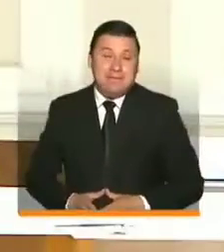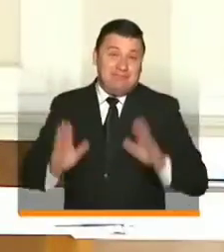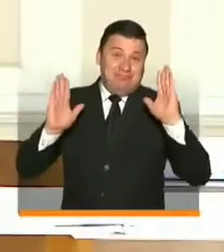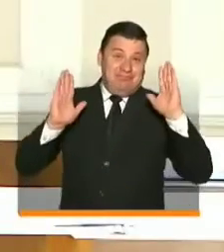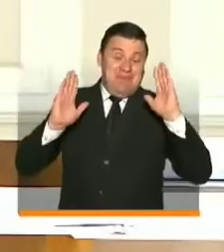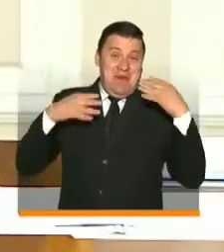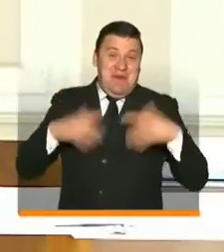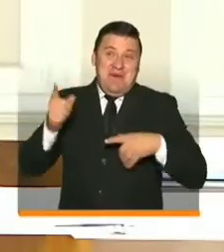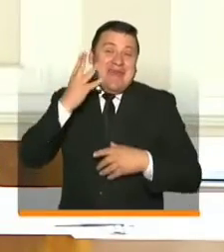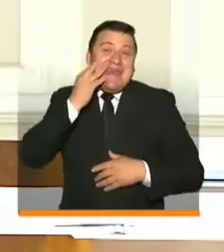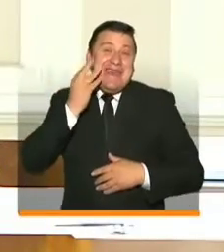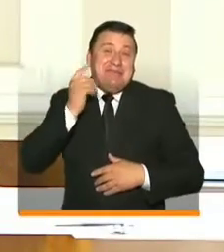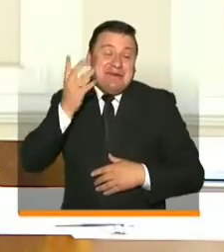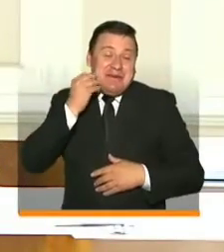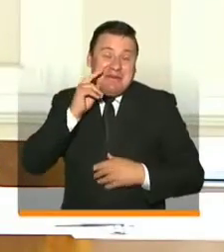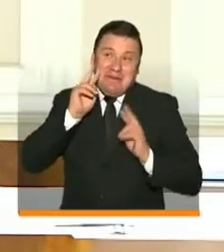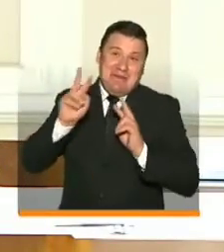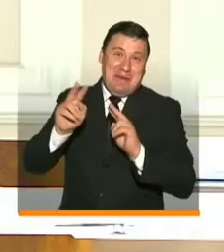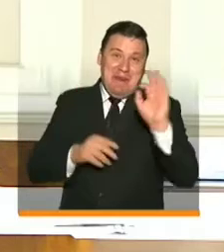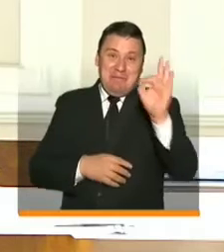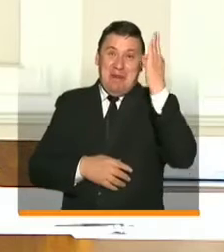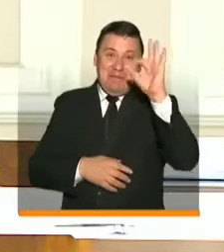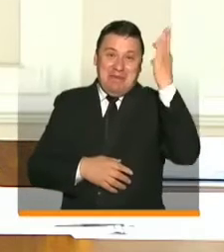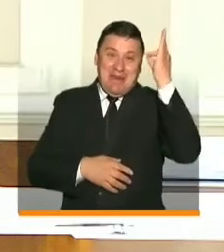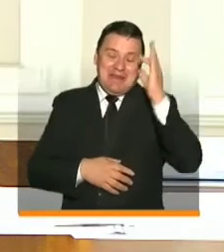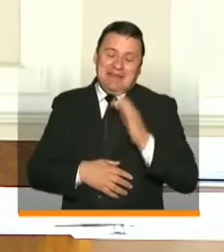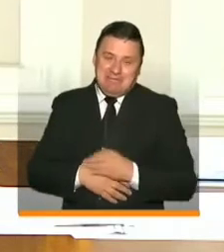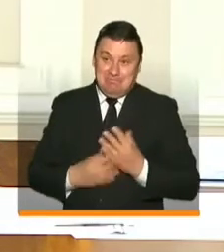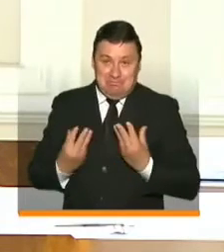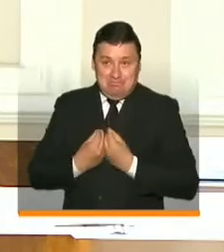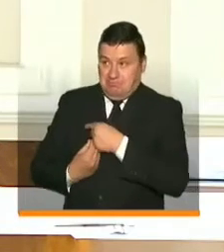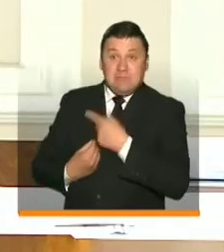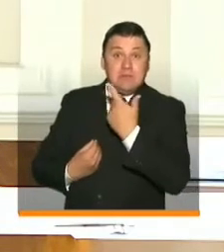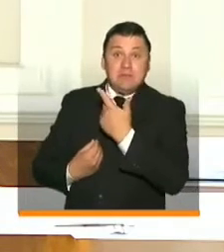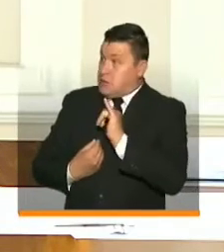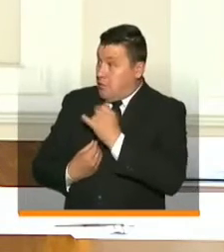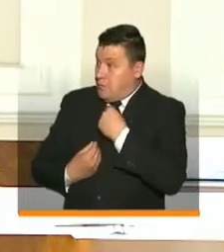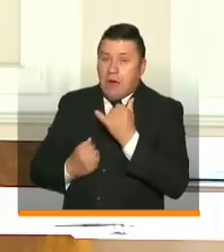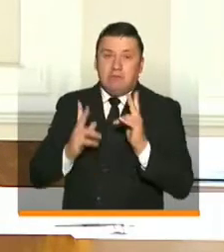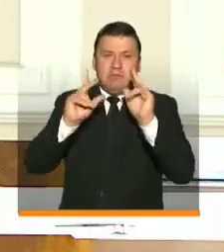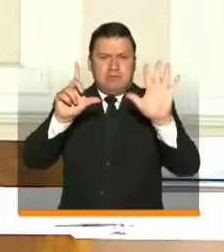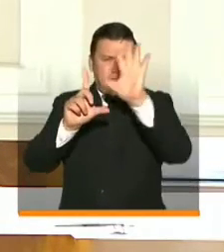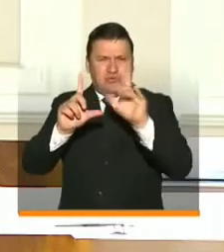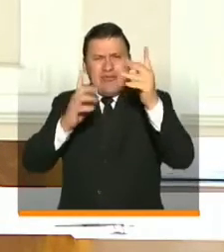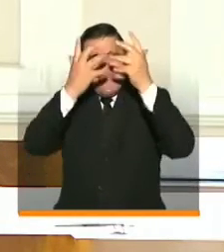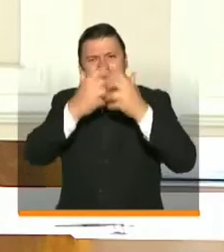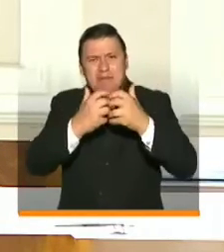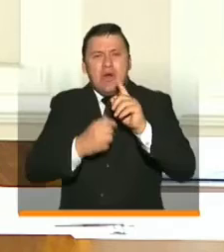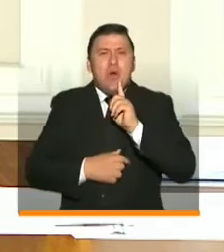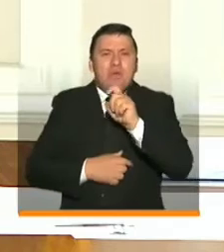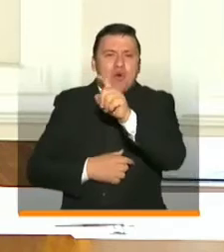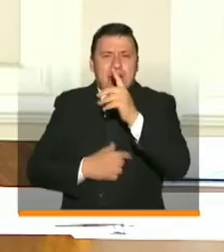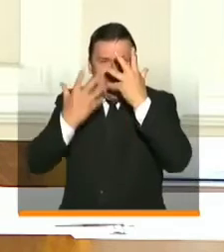Es una gran experiencia la que estamos viendo también en Palmira, y ya el equipo de producción me dice que podemos ver el caso de una de las empresas en